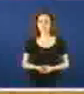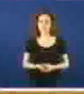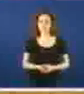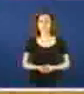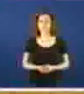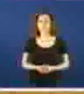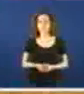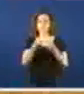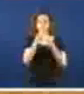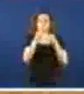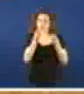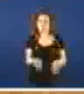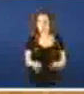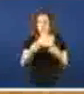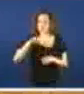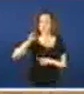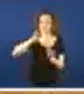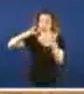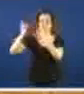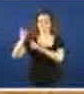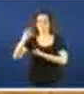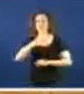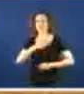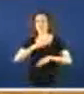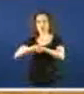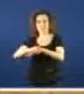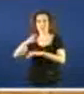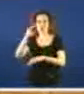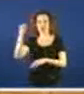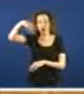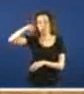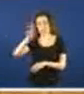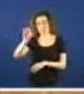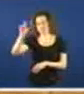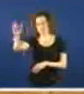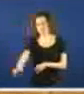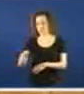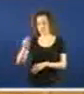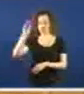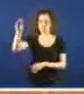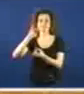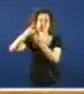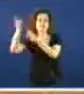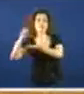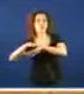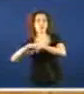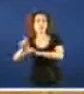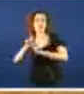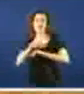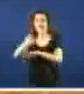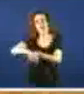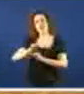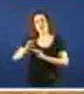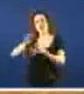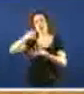Bueno, chamei o meu amigo Camps para pedirlle a dirección do seu xastre e díxome que non podía